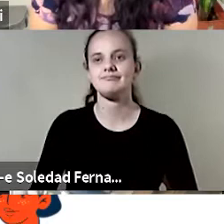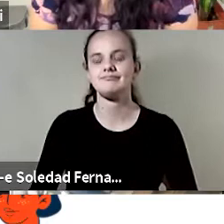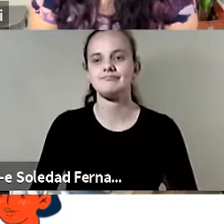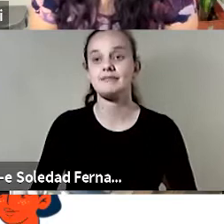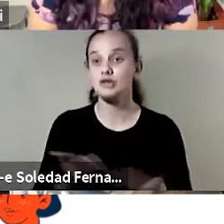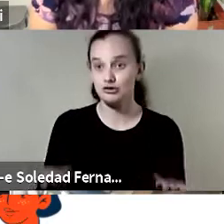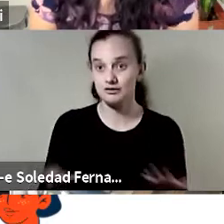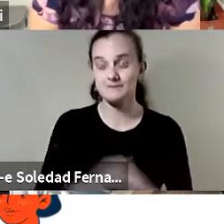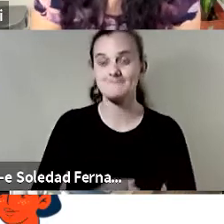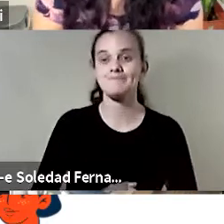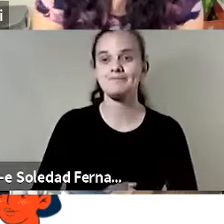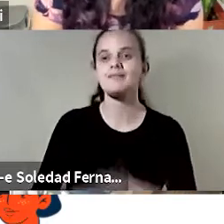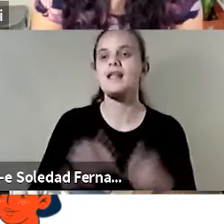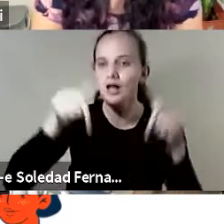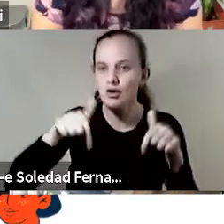personas.